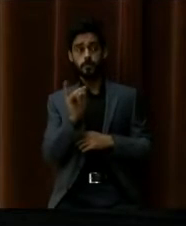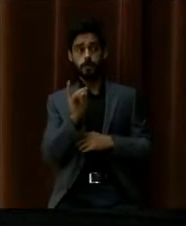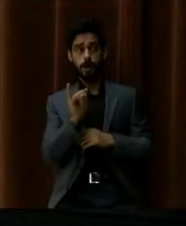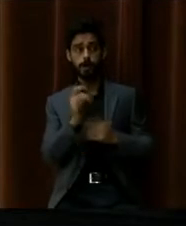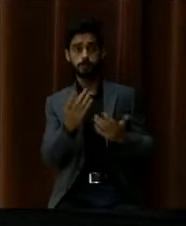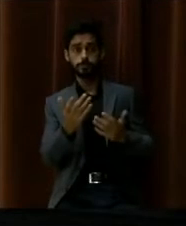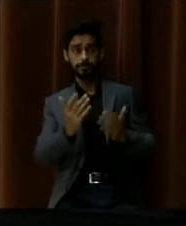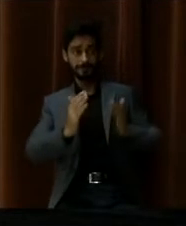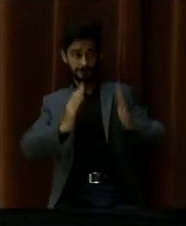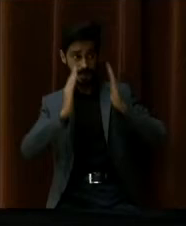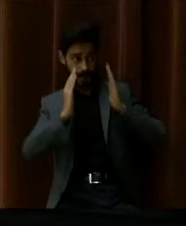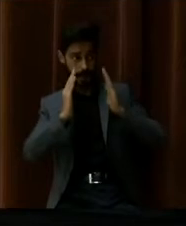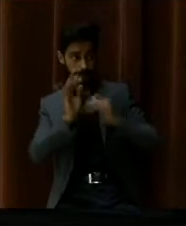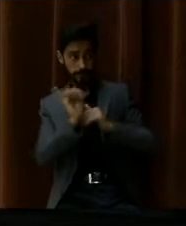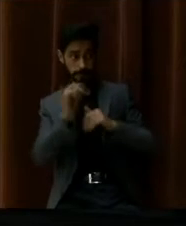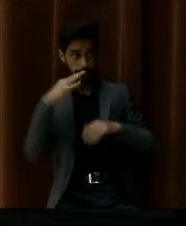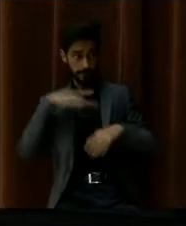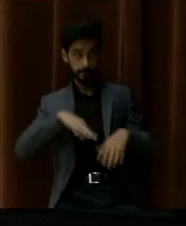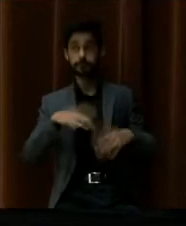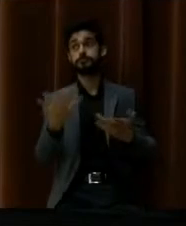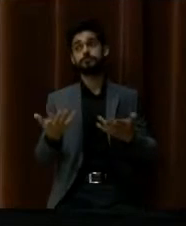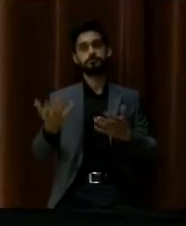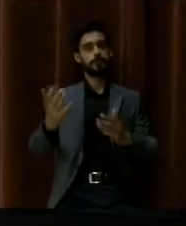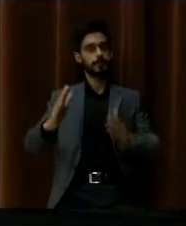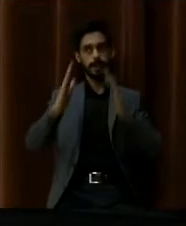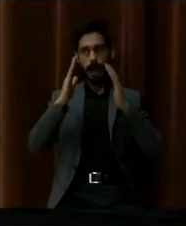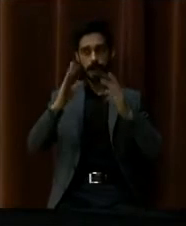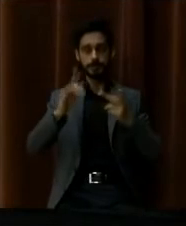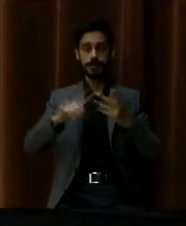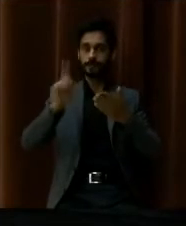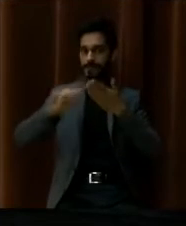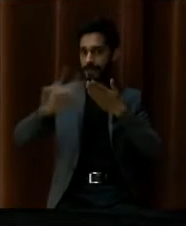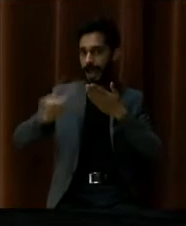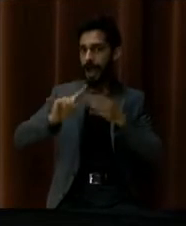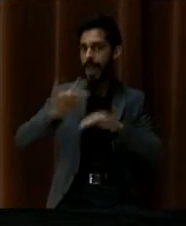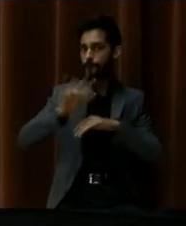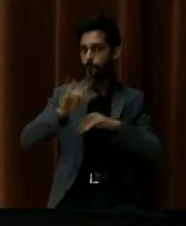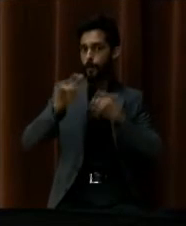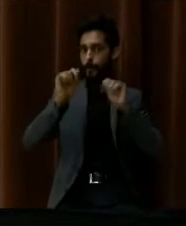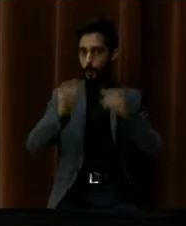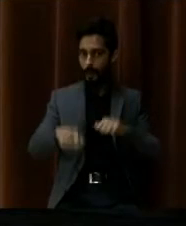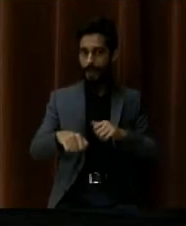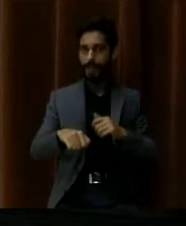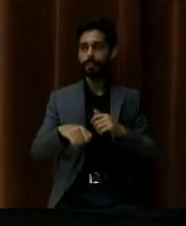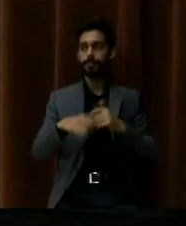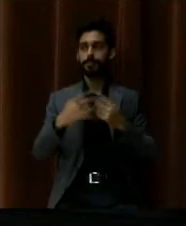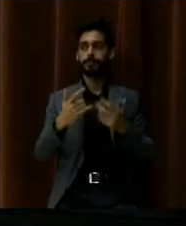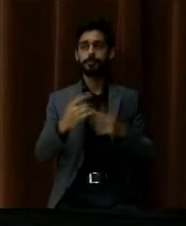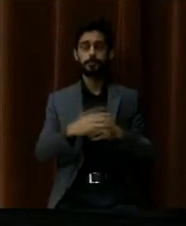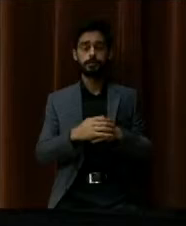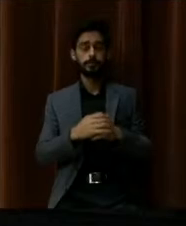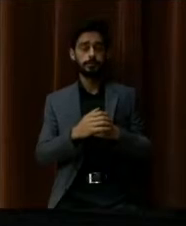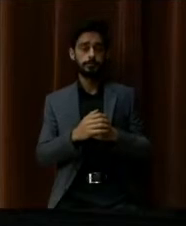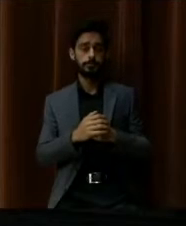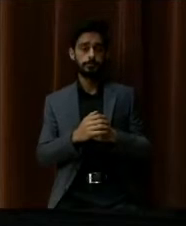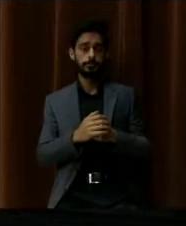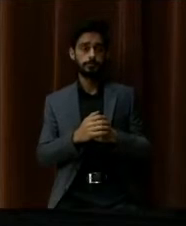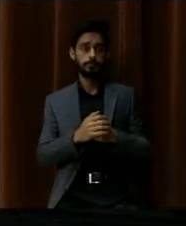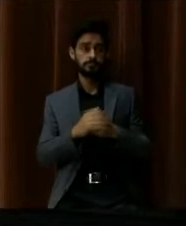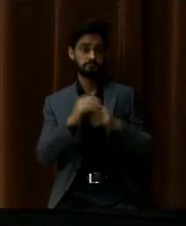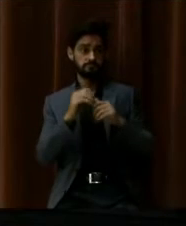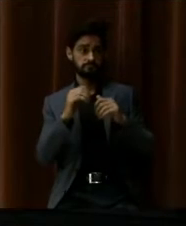verdadera ansia de investigaciones y tengo que pensar que si hay algo que se presta para utilizar el drone